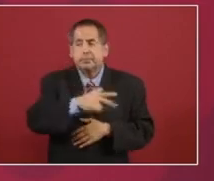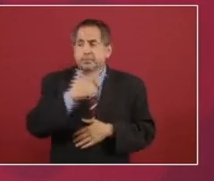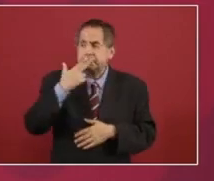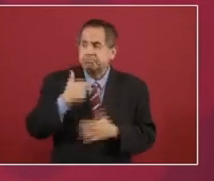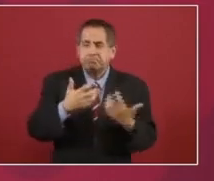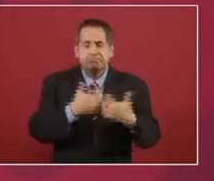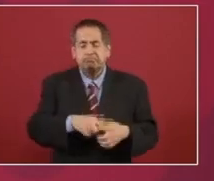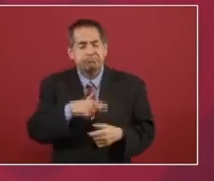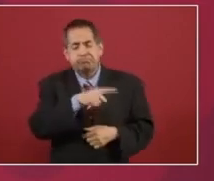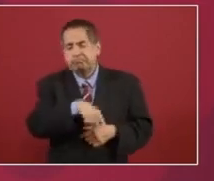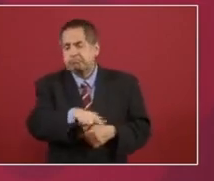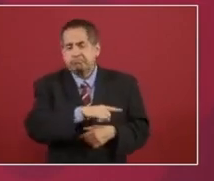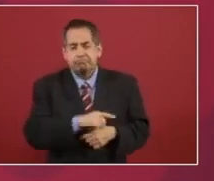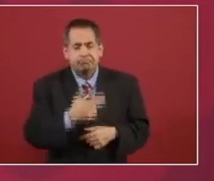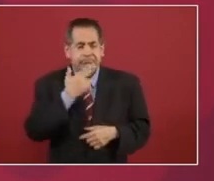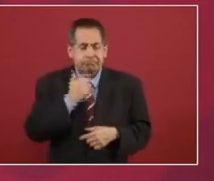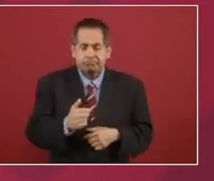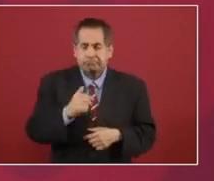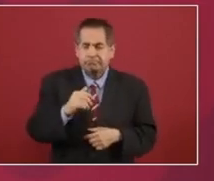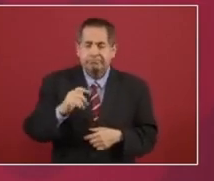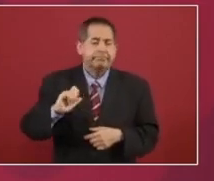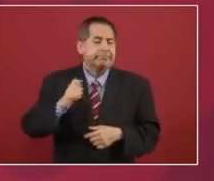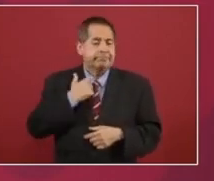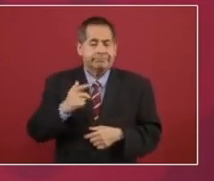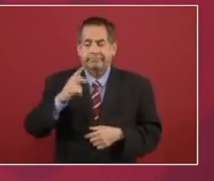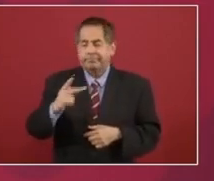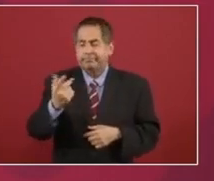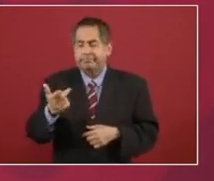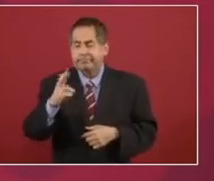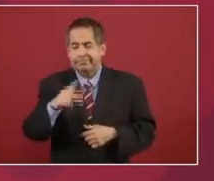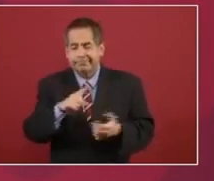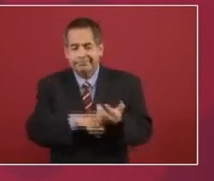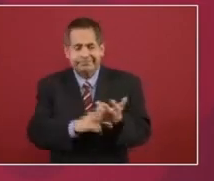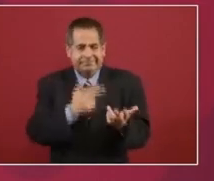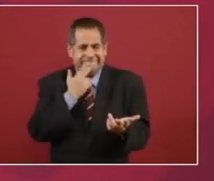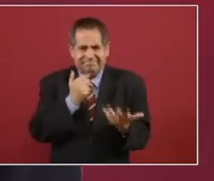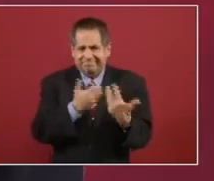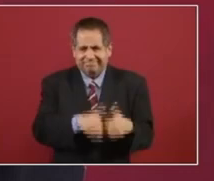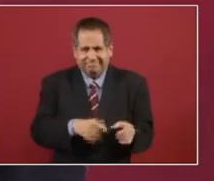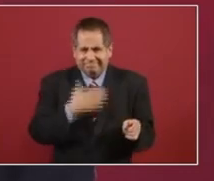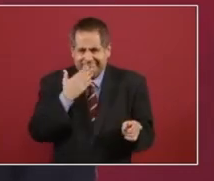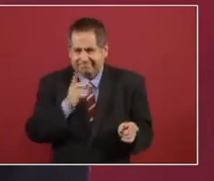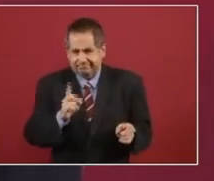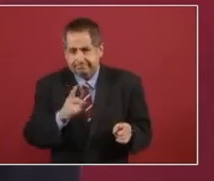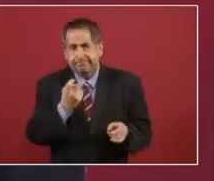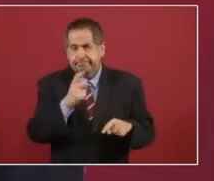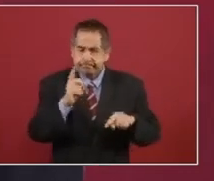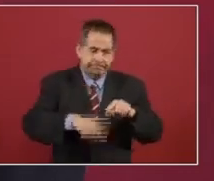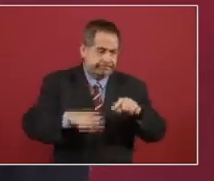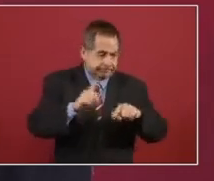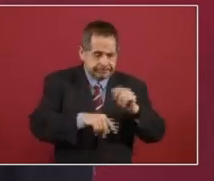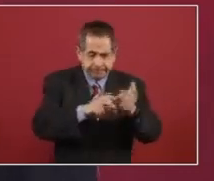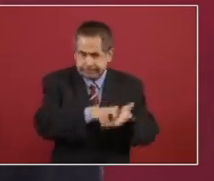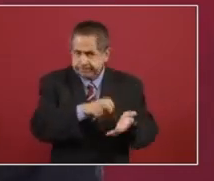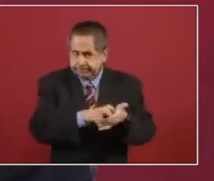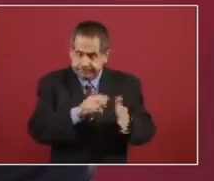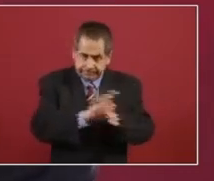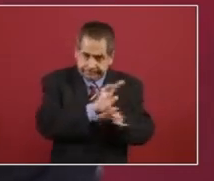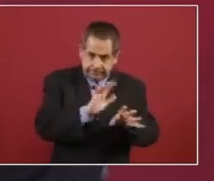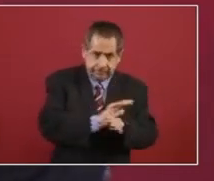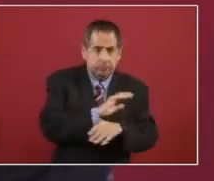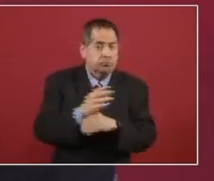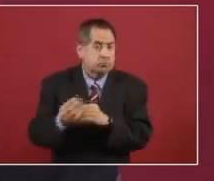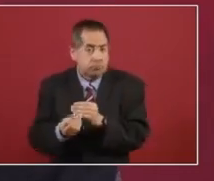funcionaba la antigua Procuraduría General de la República. Entonces, es una etapa